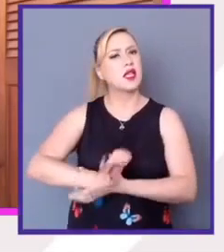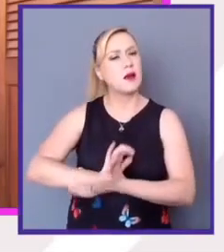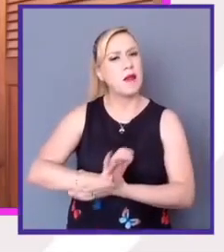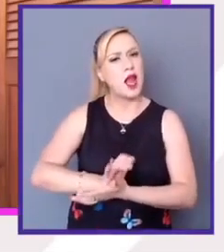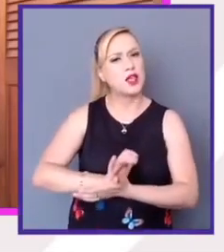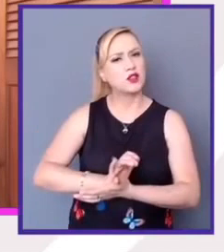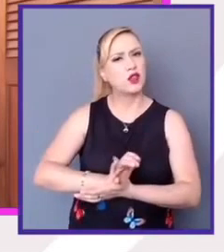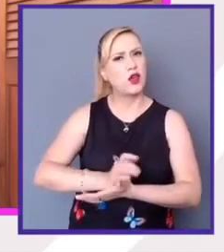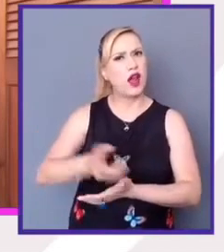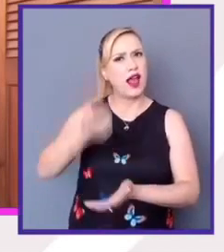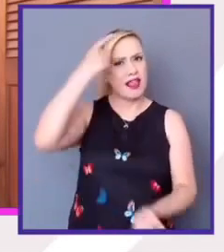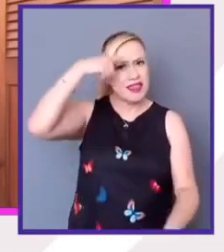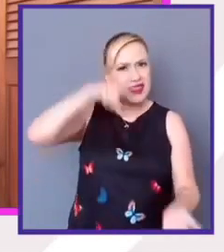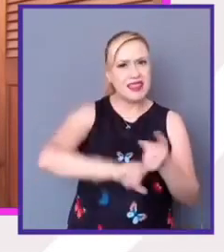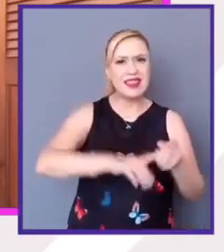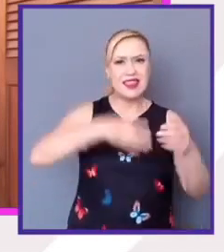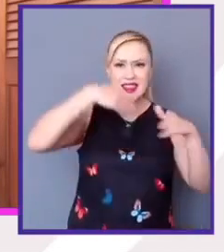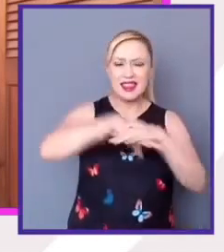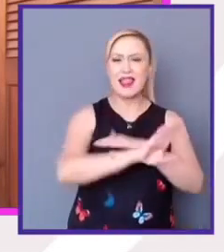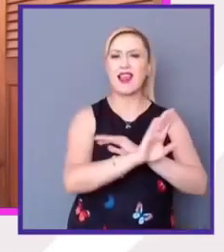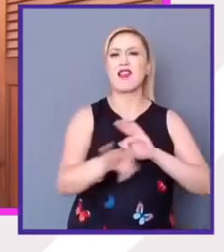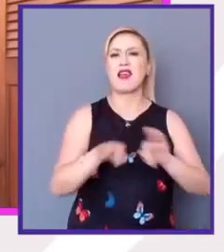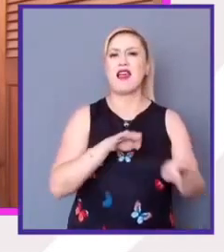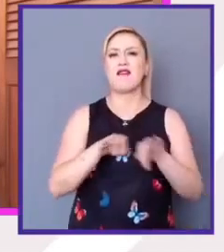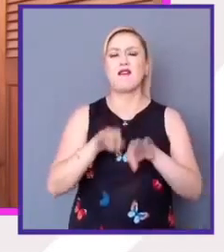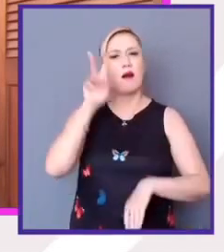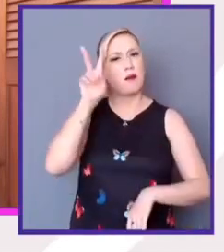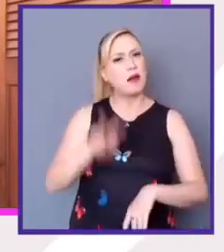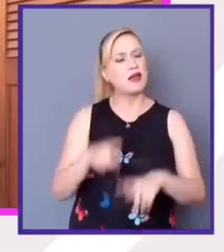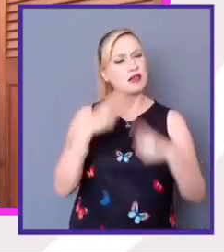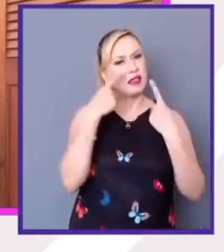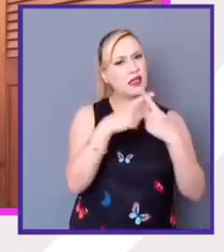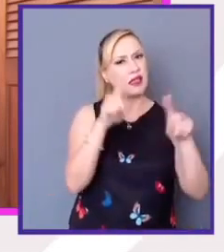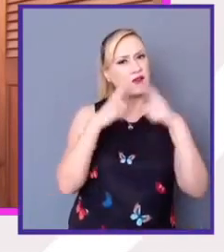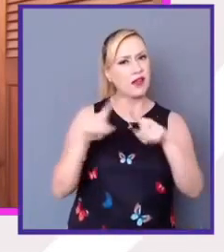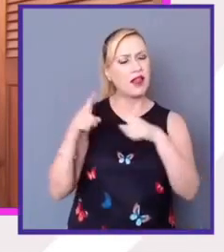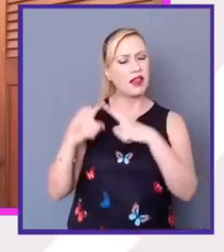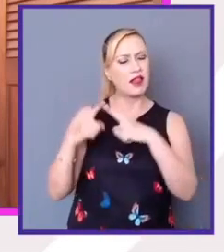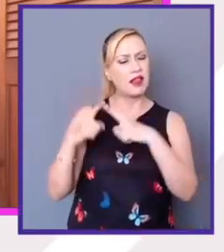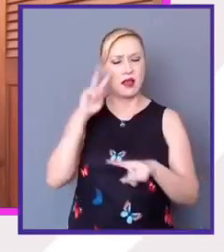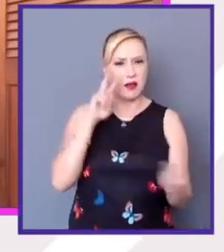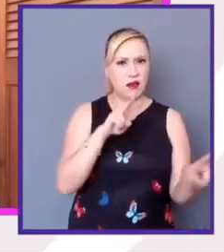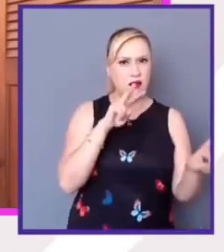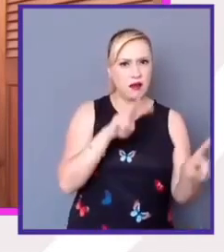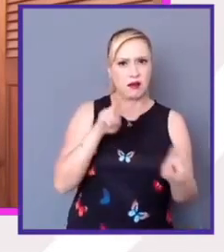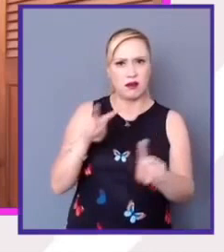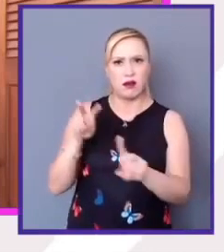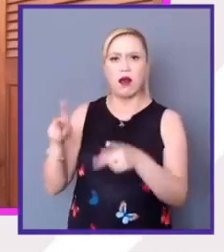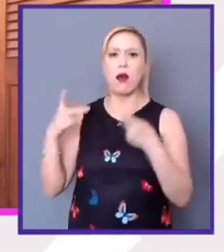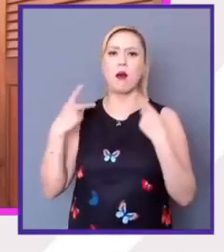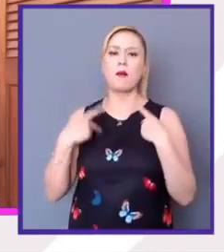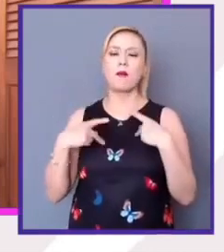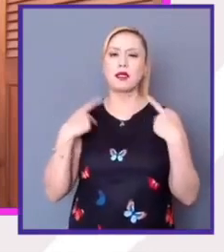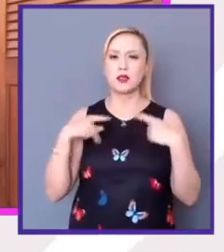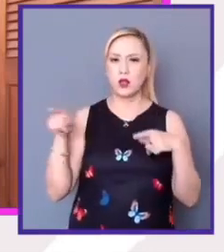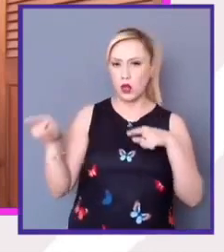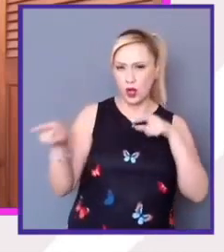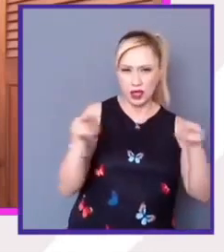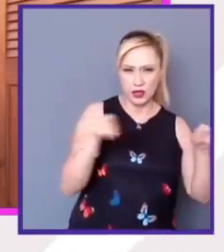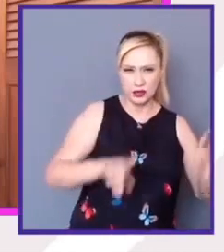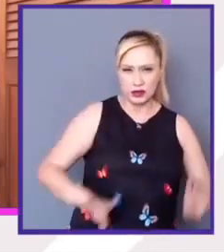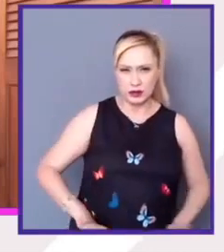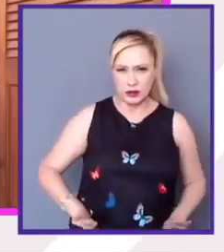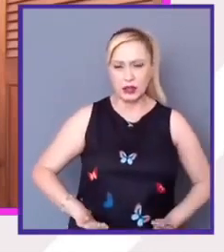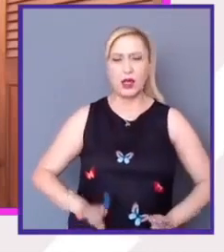el racismo está teniendo diferentes impactos en personas racializadas, pero en diferentes momentos